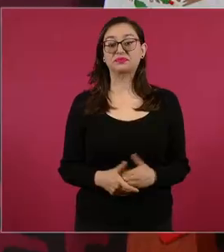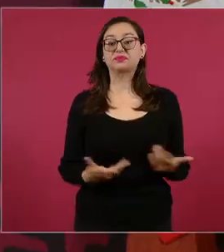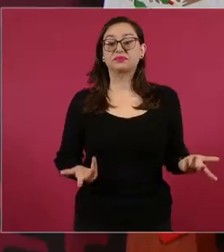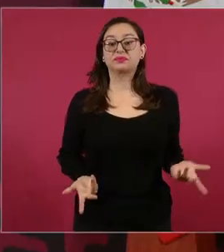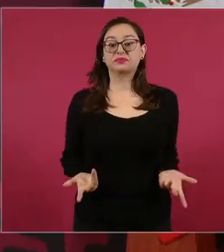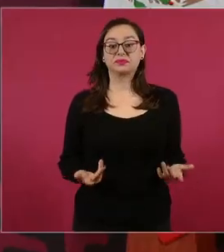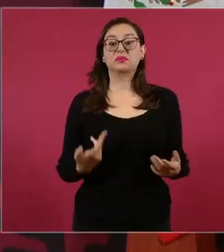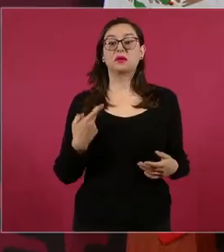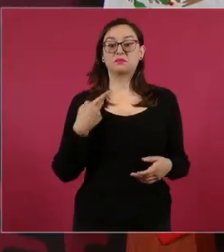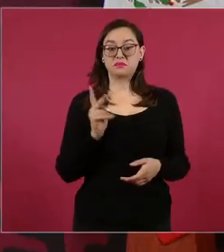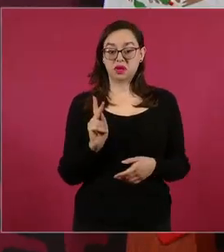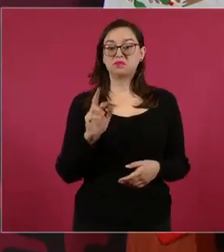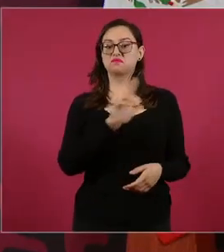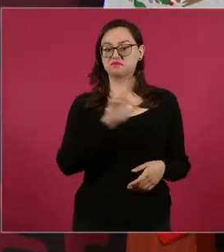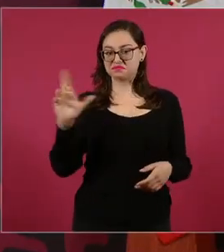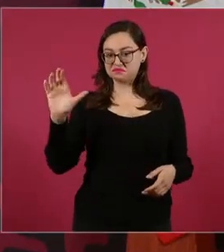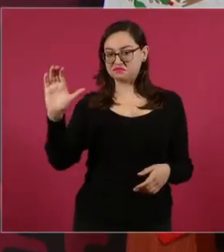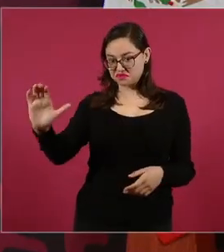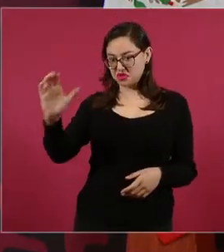cuando menos